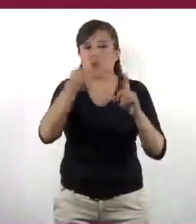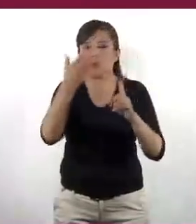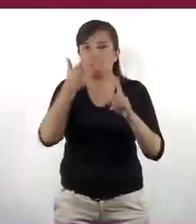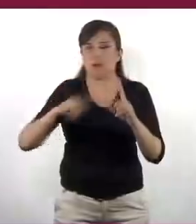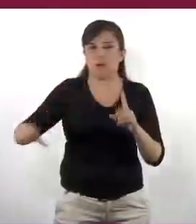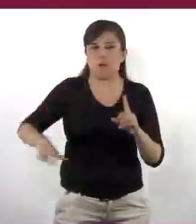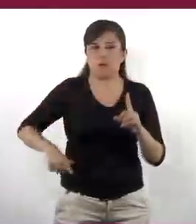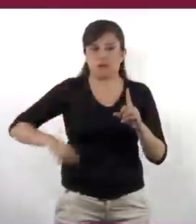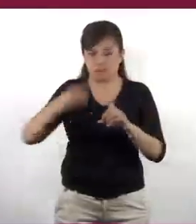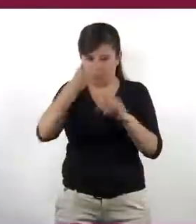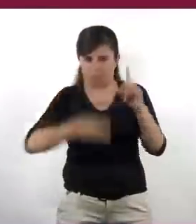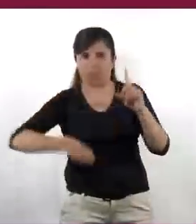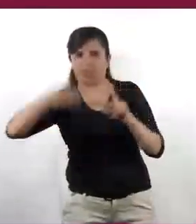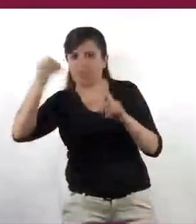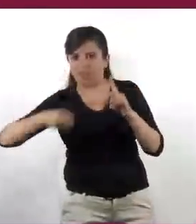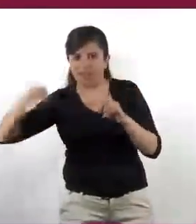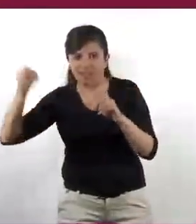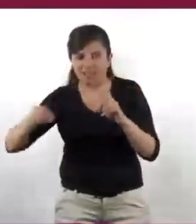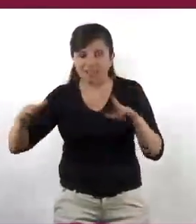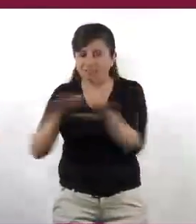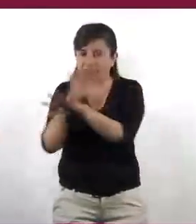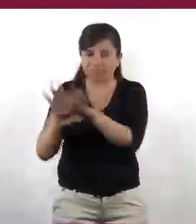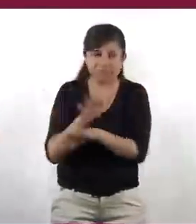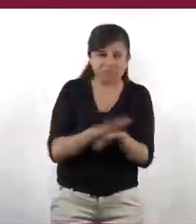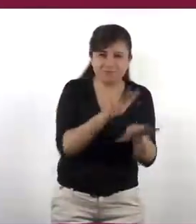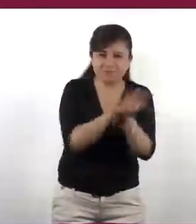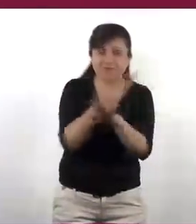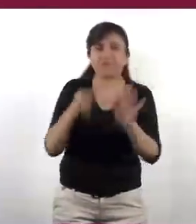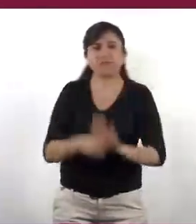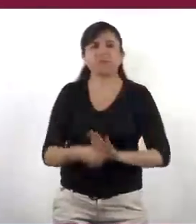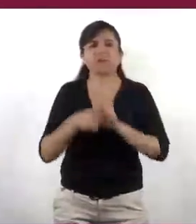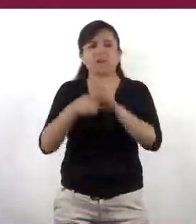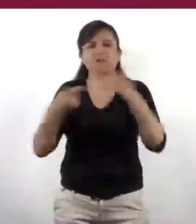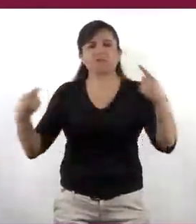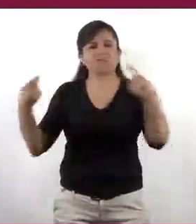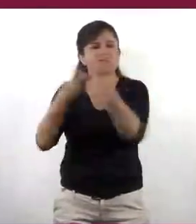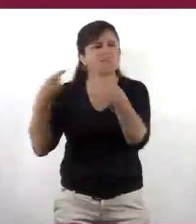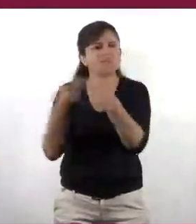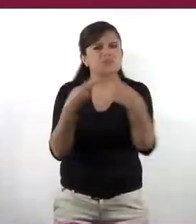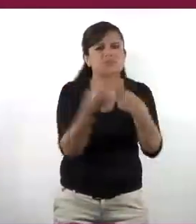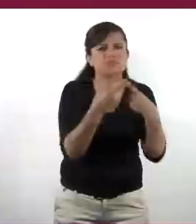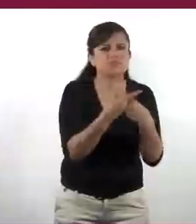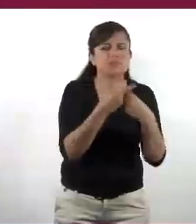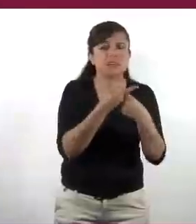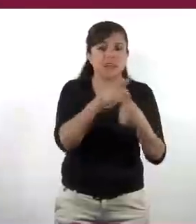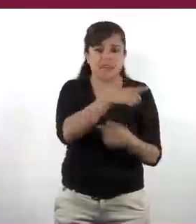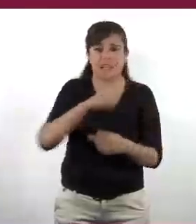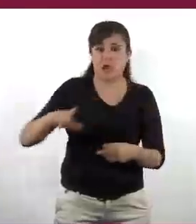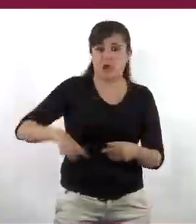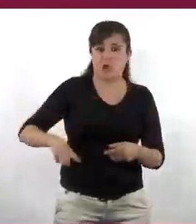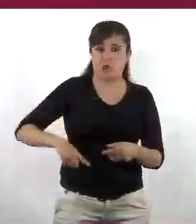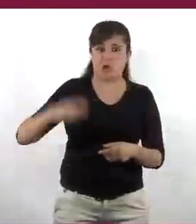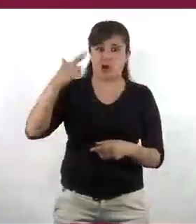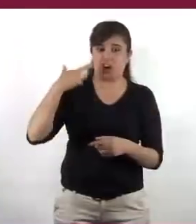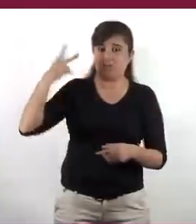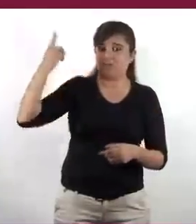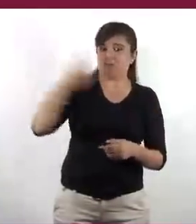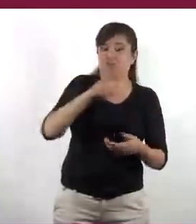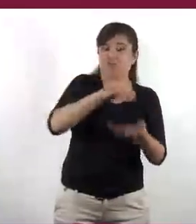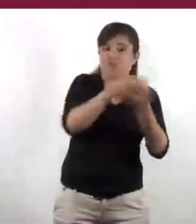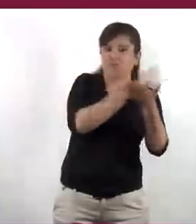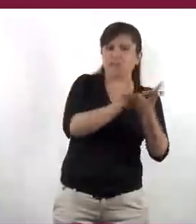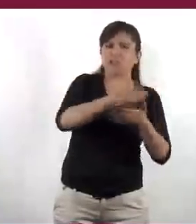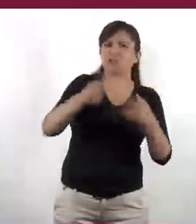gobierno, ya que con frecuencia se presentaban contradicciones entre lo establecido en uno de estos